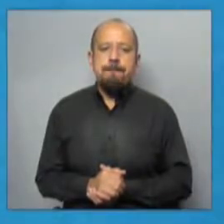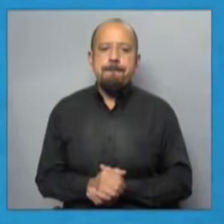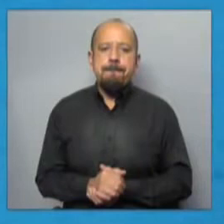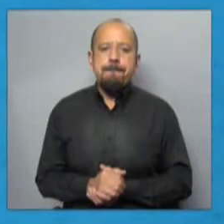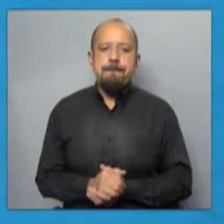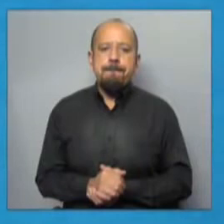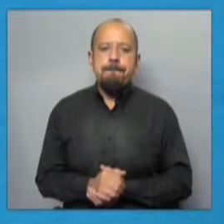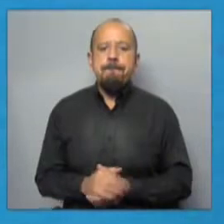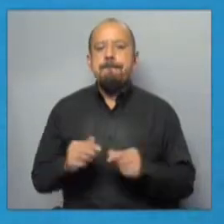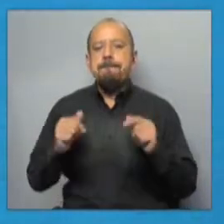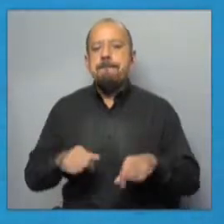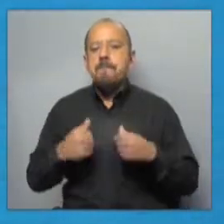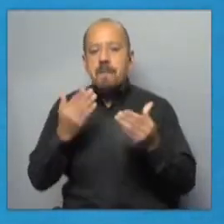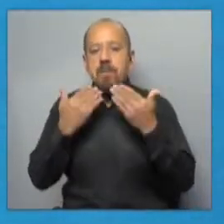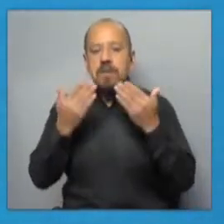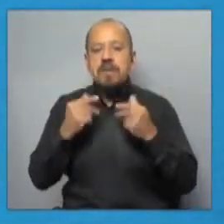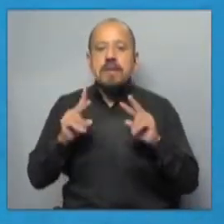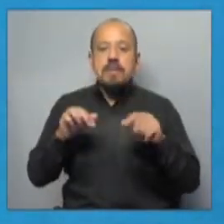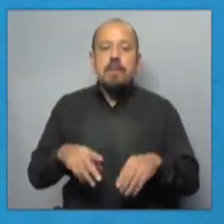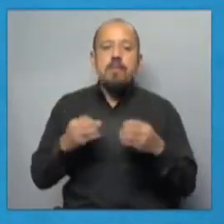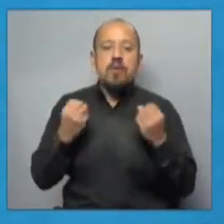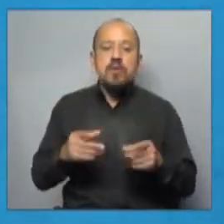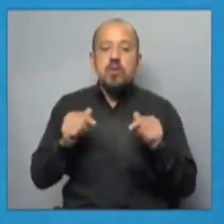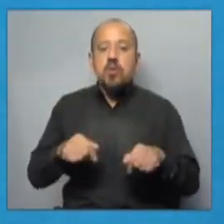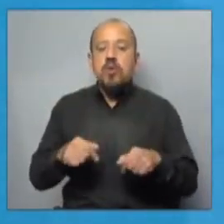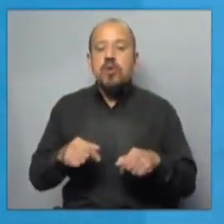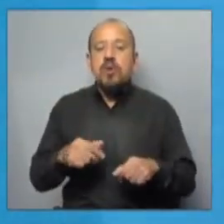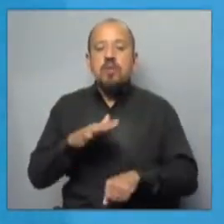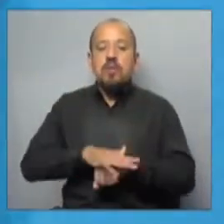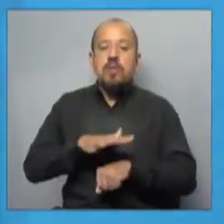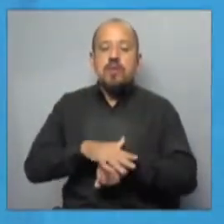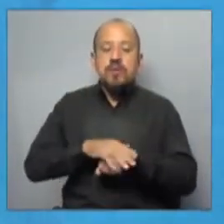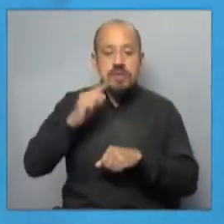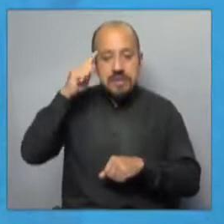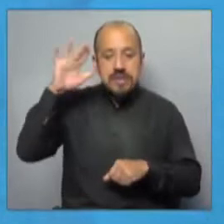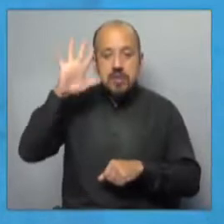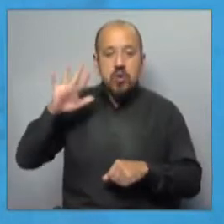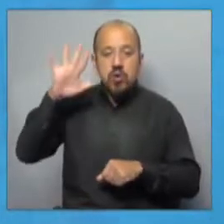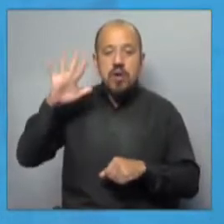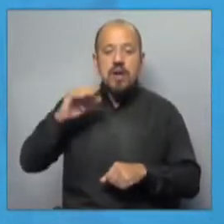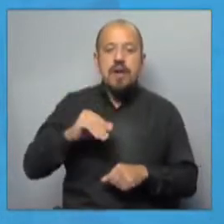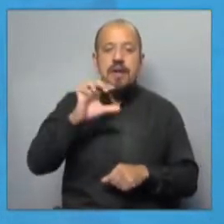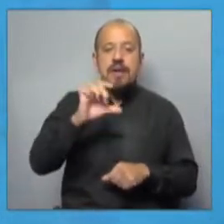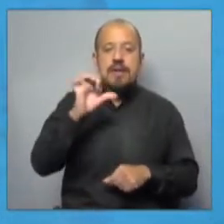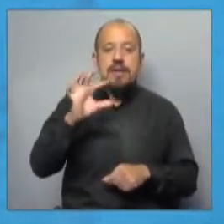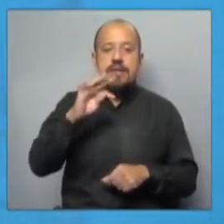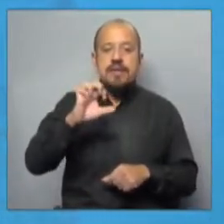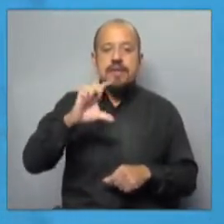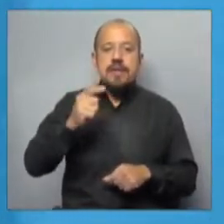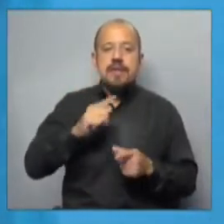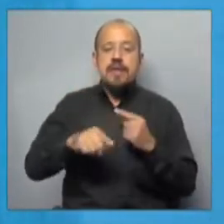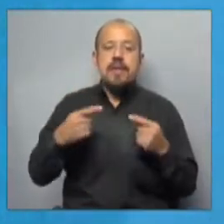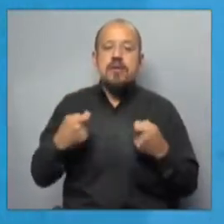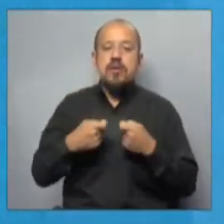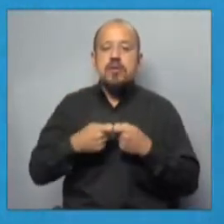y esta noche vamos a hablar del tema y es por eso que nos acompaña en este momento la psicóloga estela ha aprovechado que es integrante de la asociación